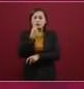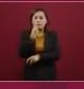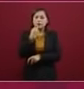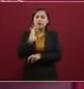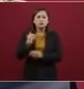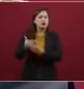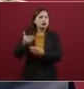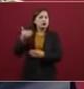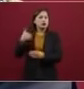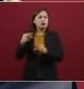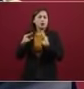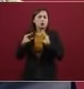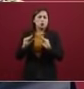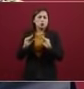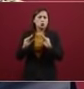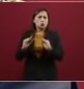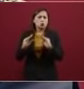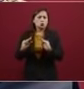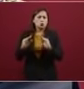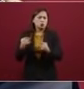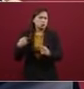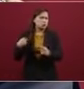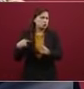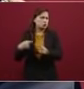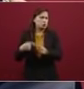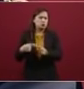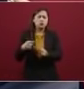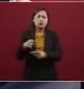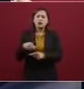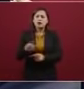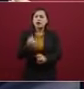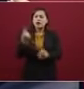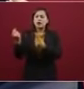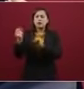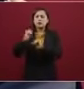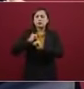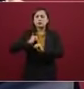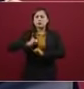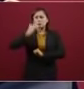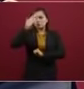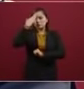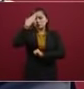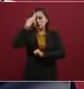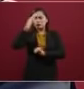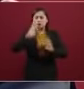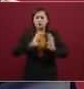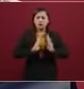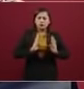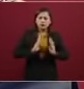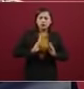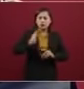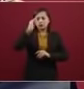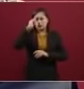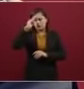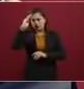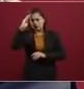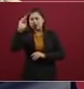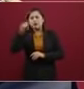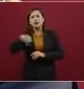desarrollando durante todo este tiempo. Los mandos de las unidades de Policía Militar y de Policía Naval han